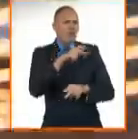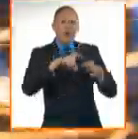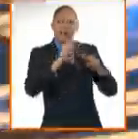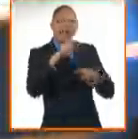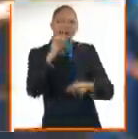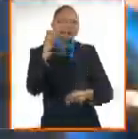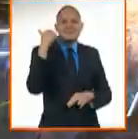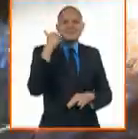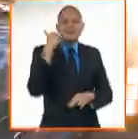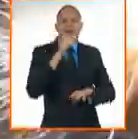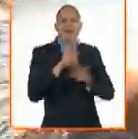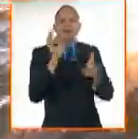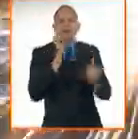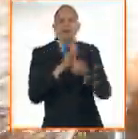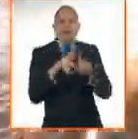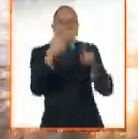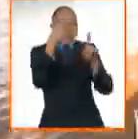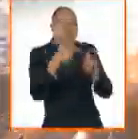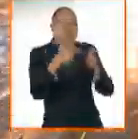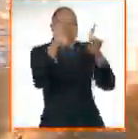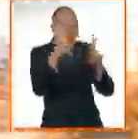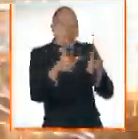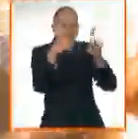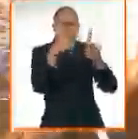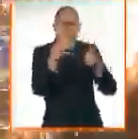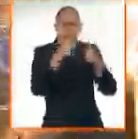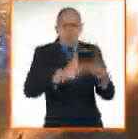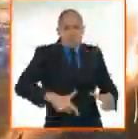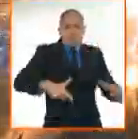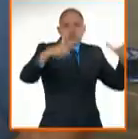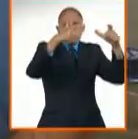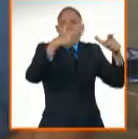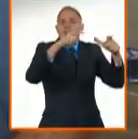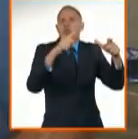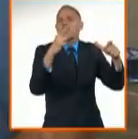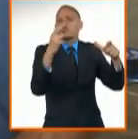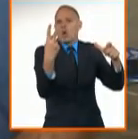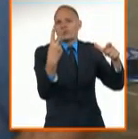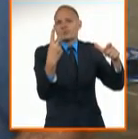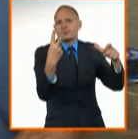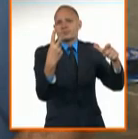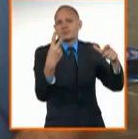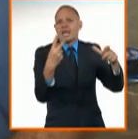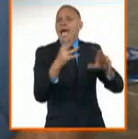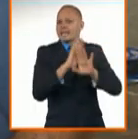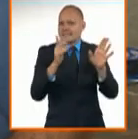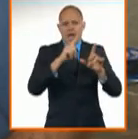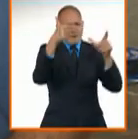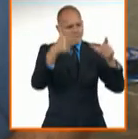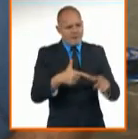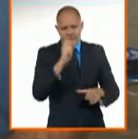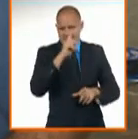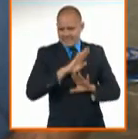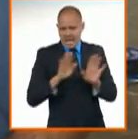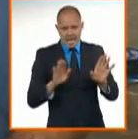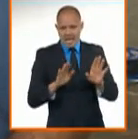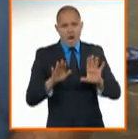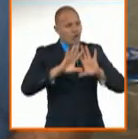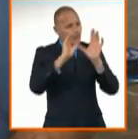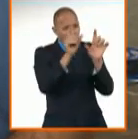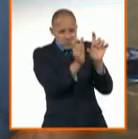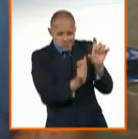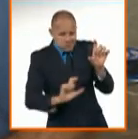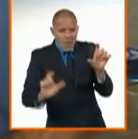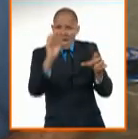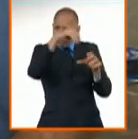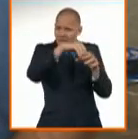mantenimiento ampliado de la caldera número 2 ya se concluyó la soldadura de todas las tuberías en el interior de la